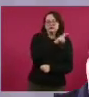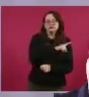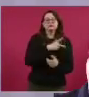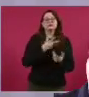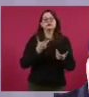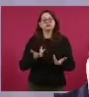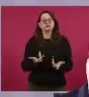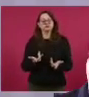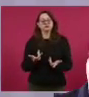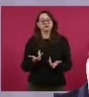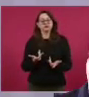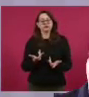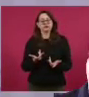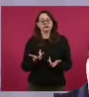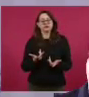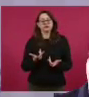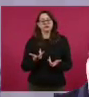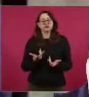el que